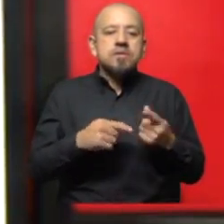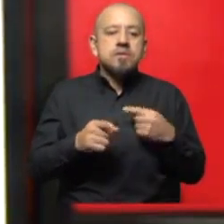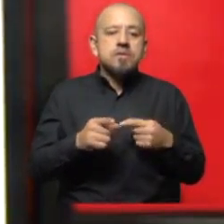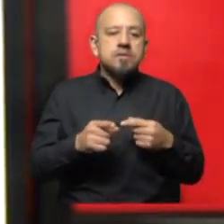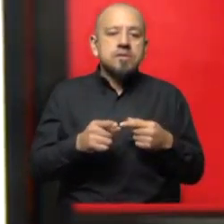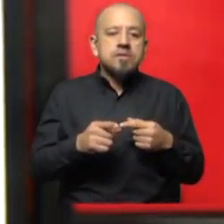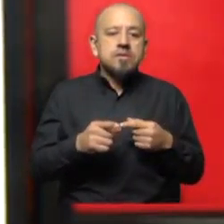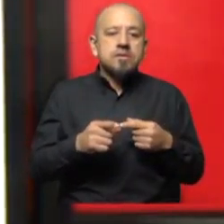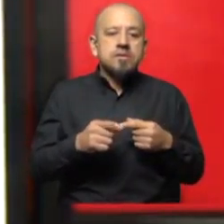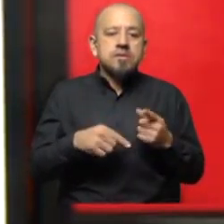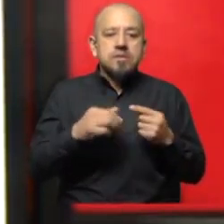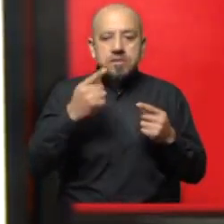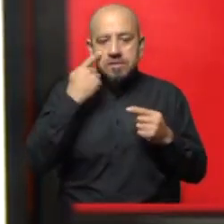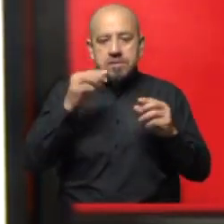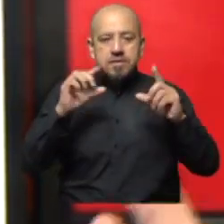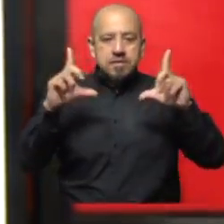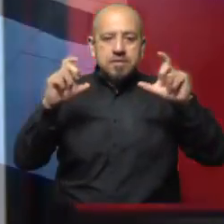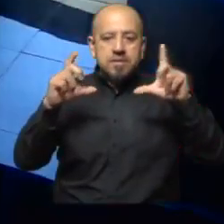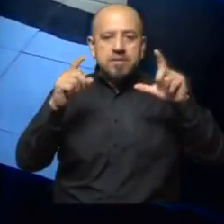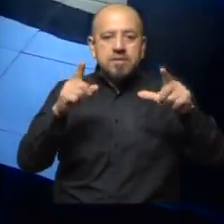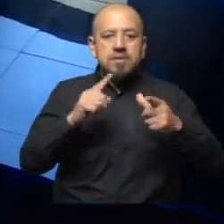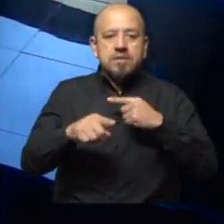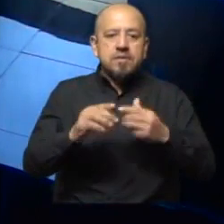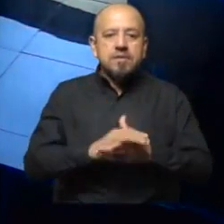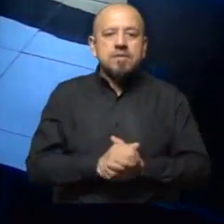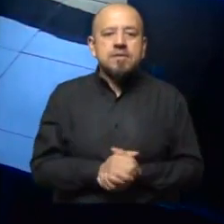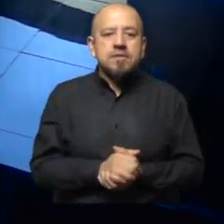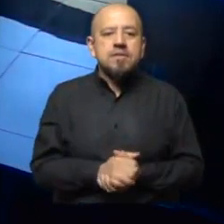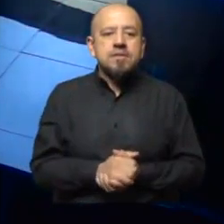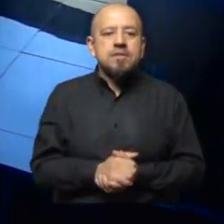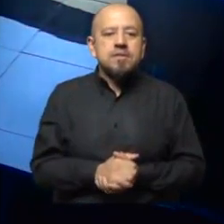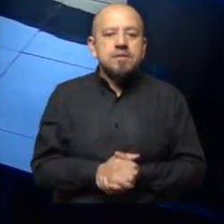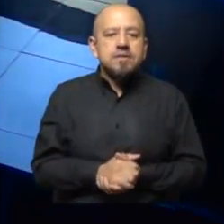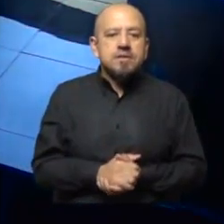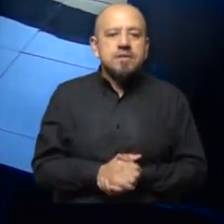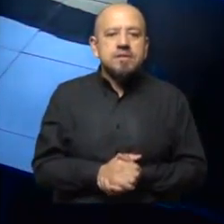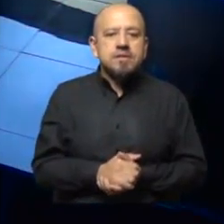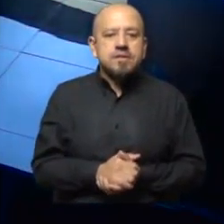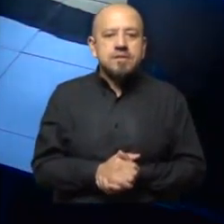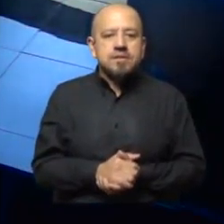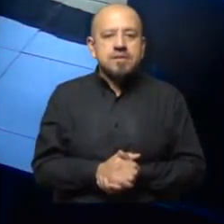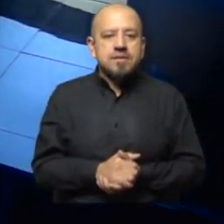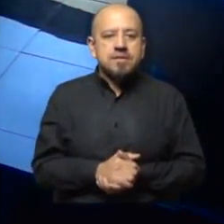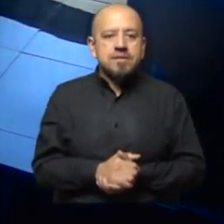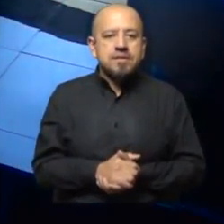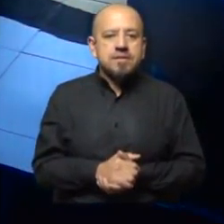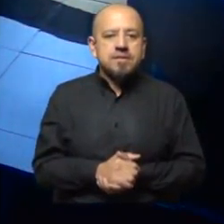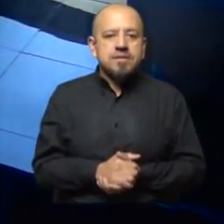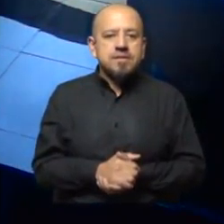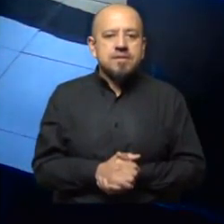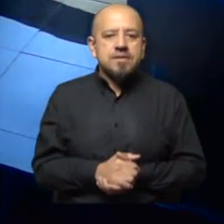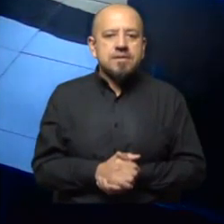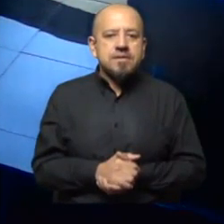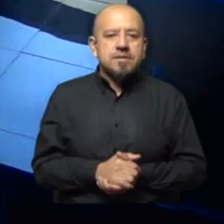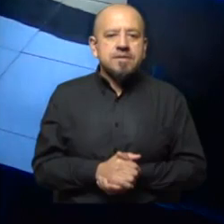pero prefiero a la fiv es parte de mi historia la